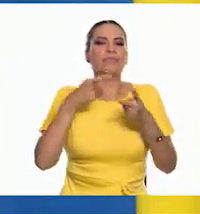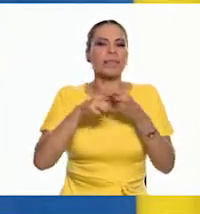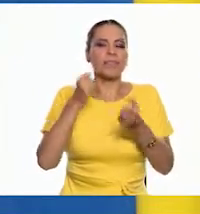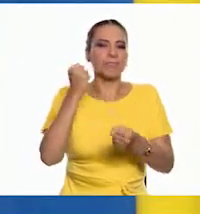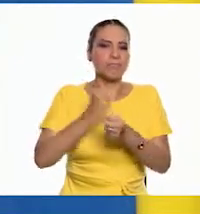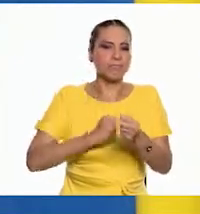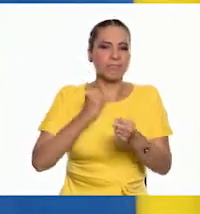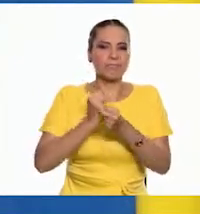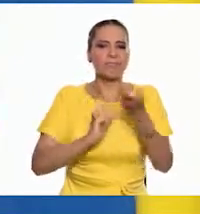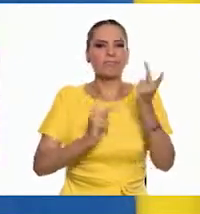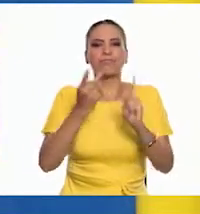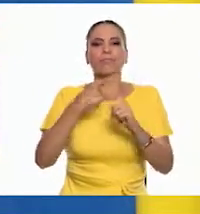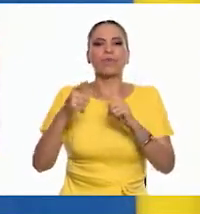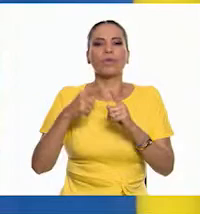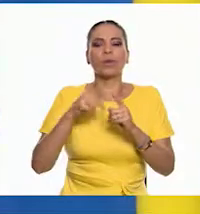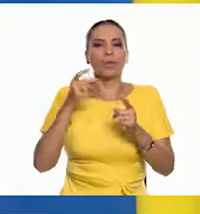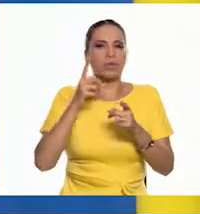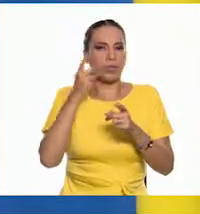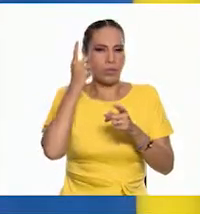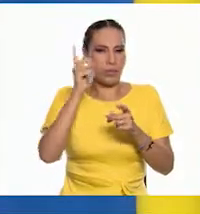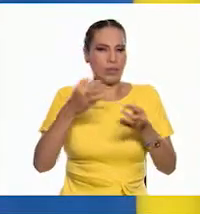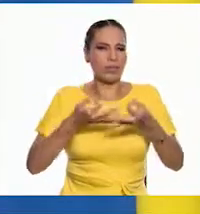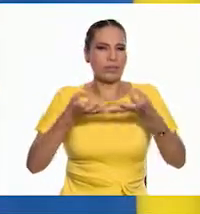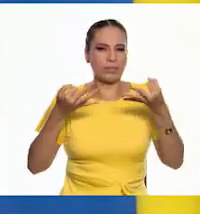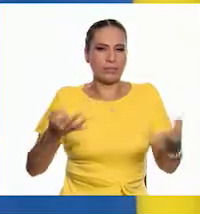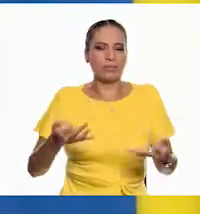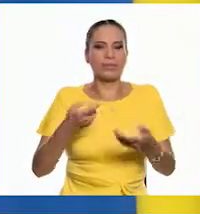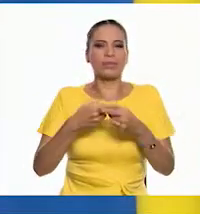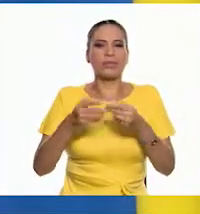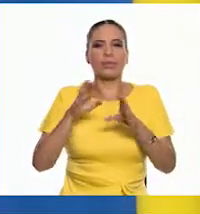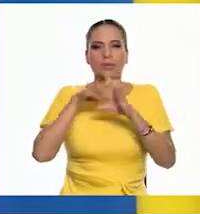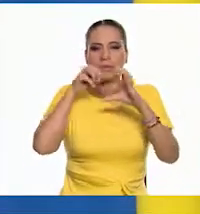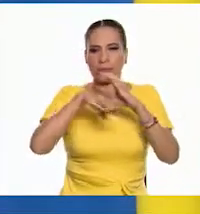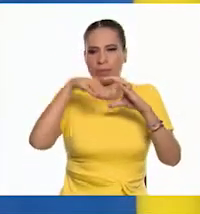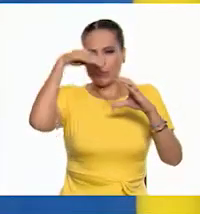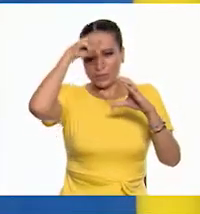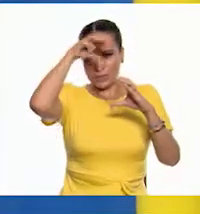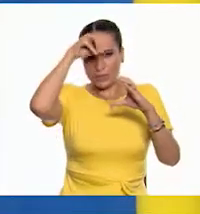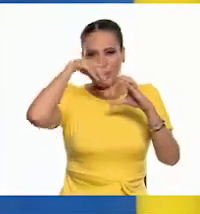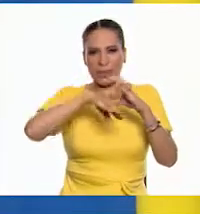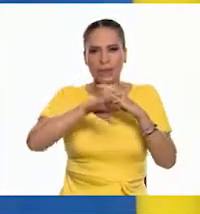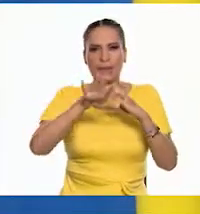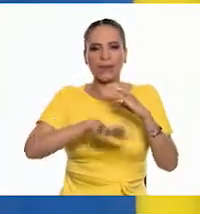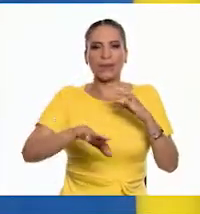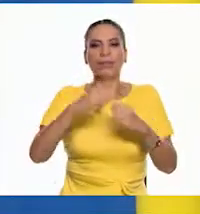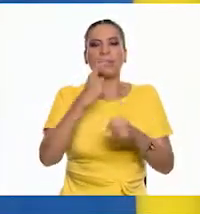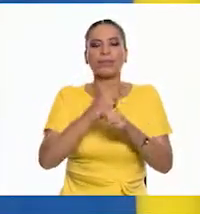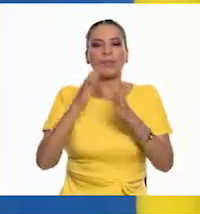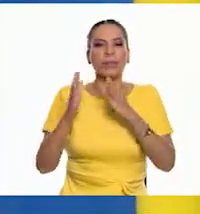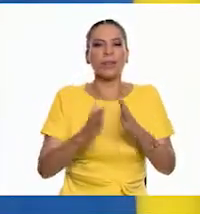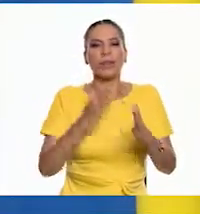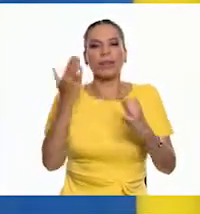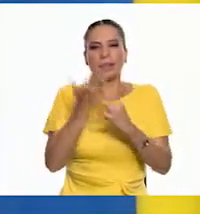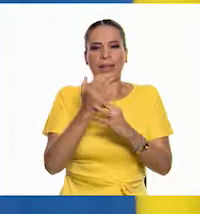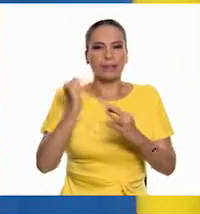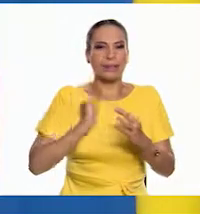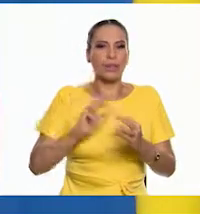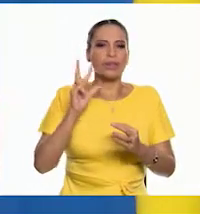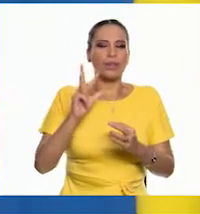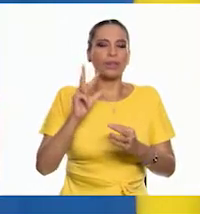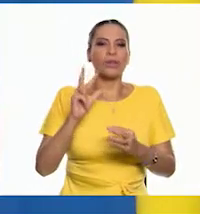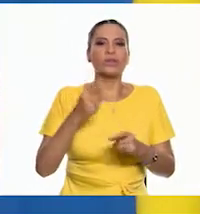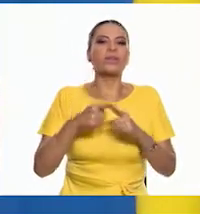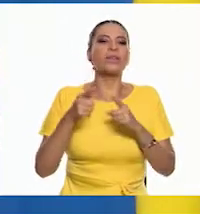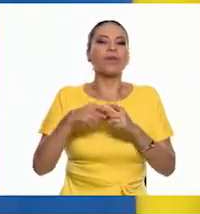recursos y formaron grandes propiedades agrícolas y mineras comerciales. Para la primera mitad del siglo XVIII, los